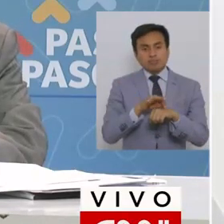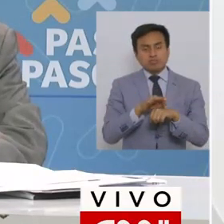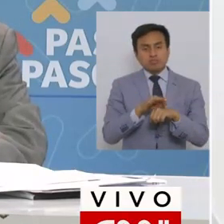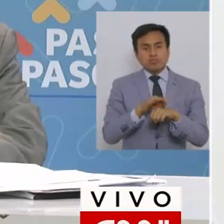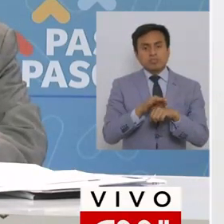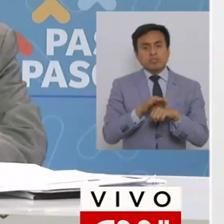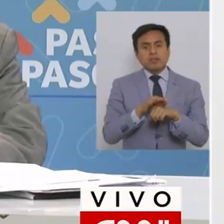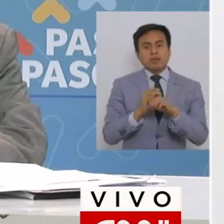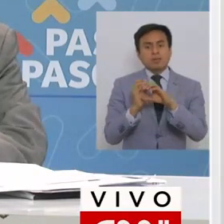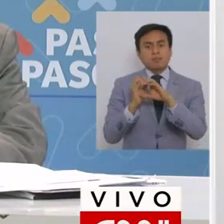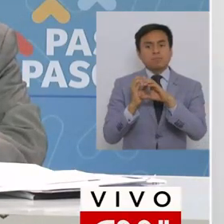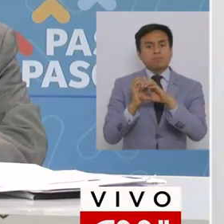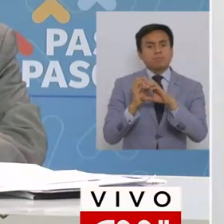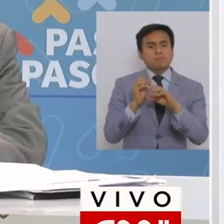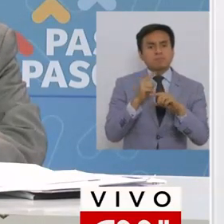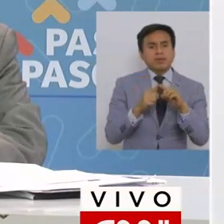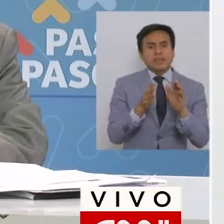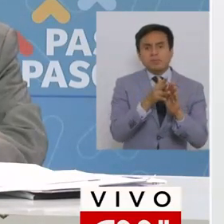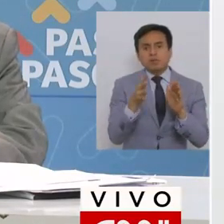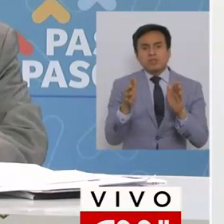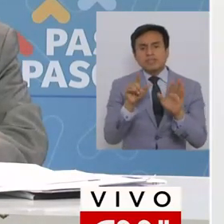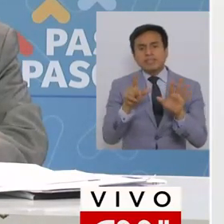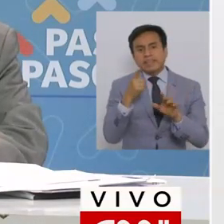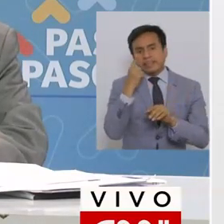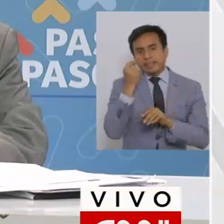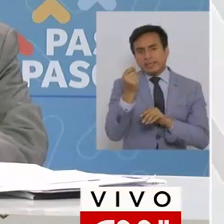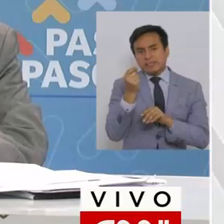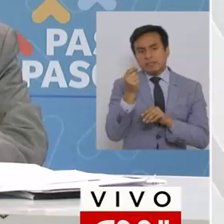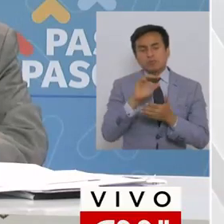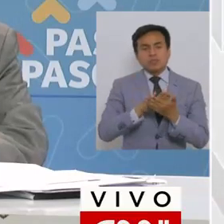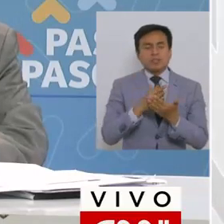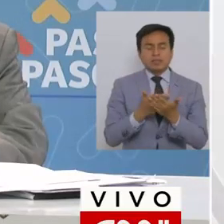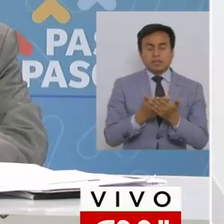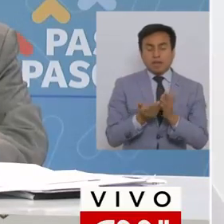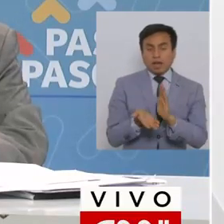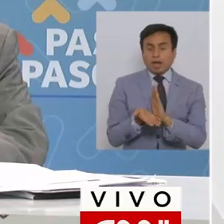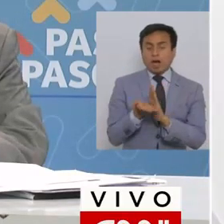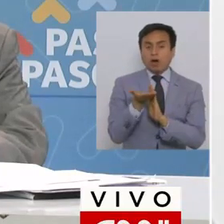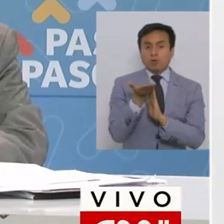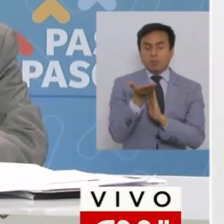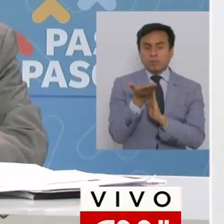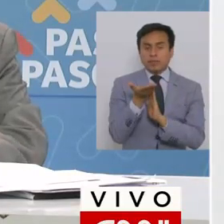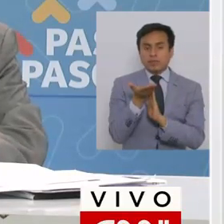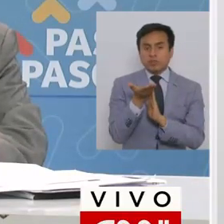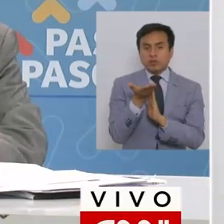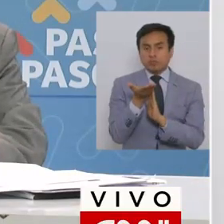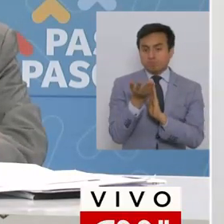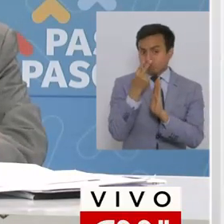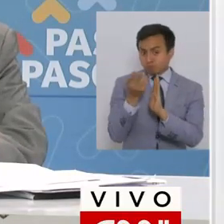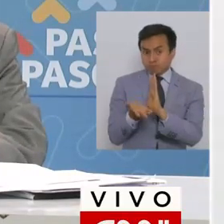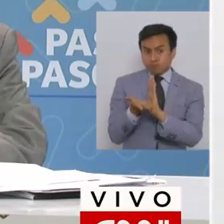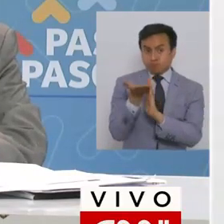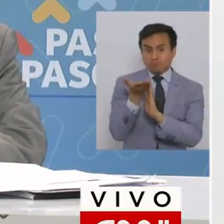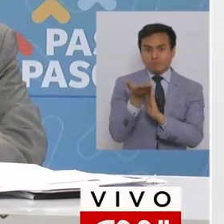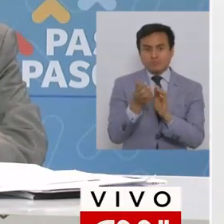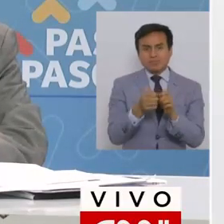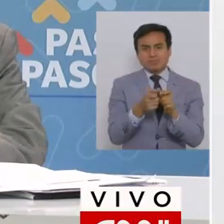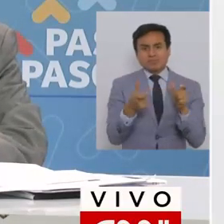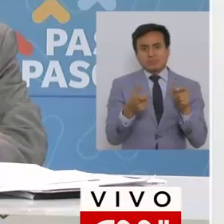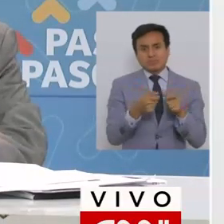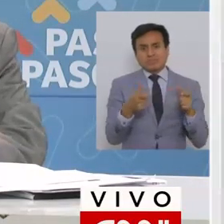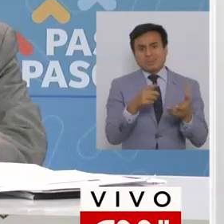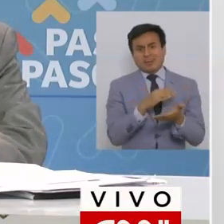media móvil de 7 días. Y en realidad el aumento con respecto a las olas